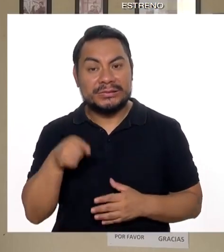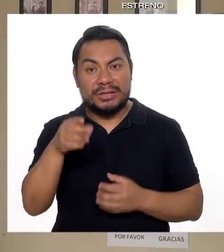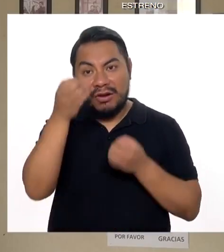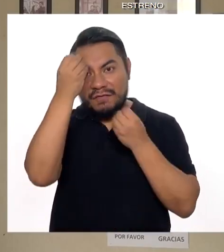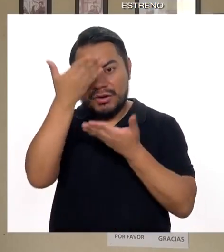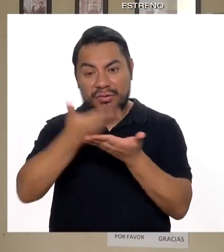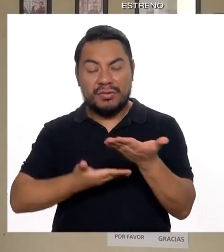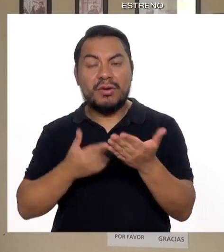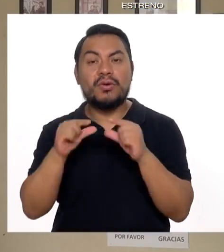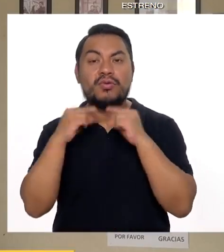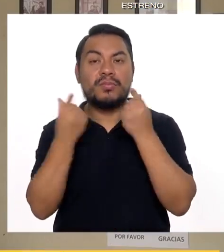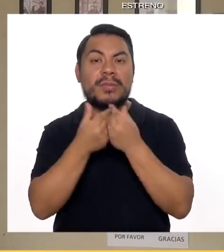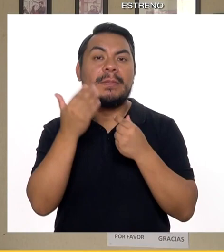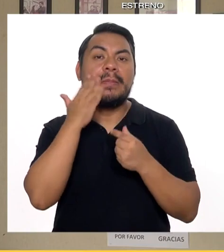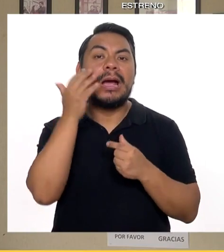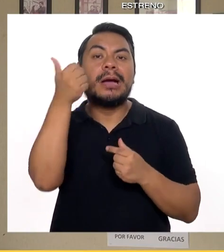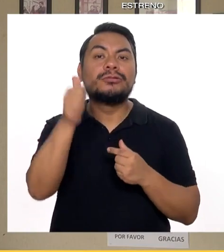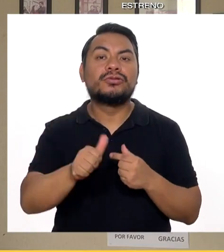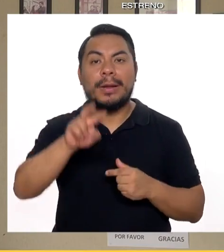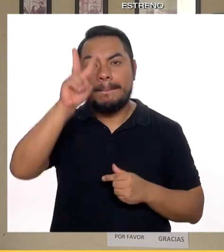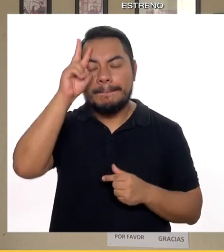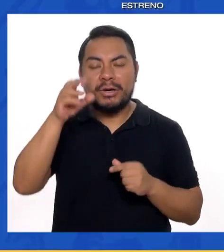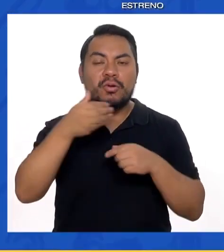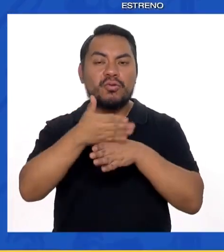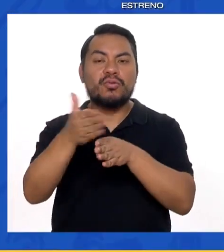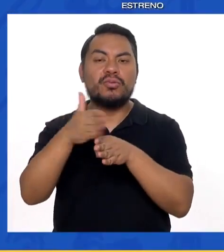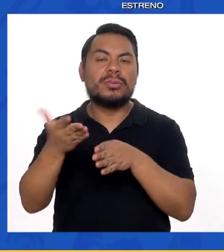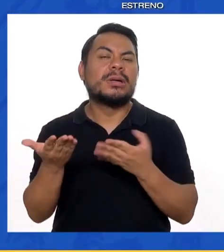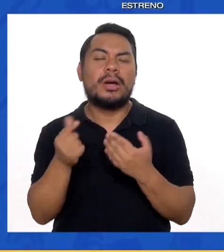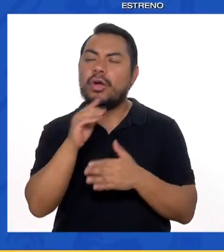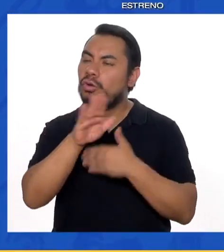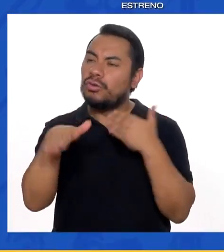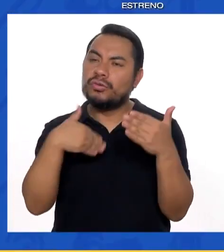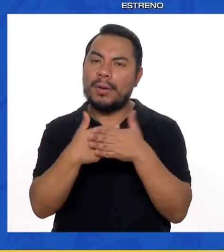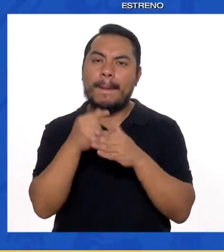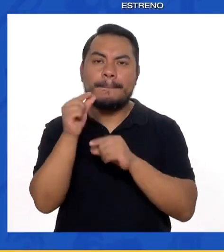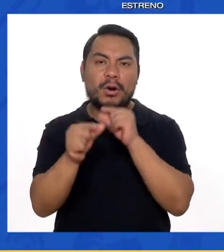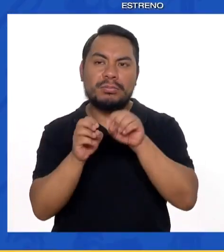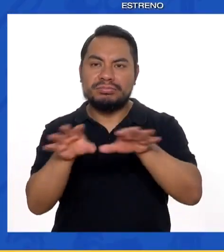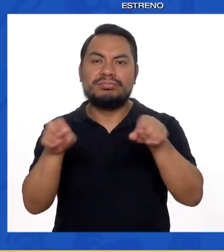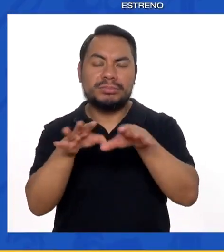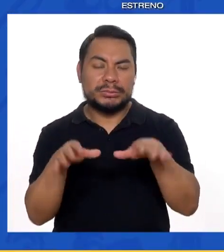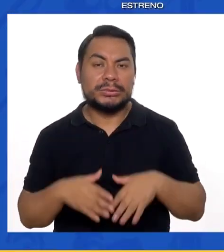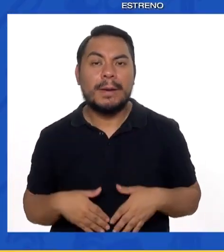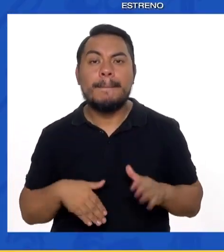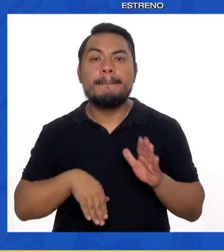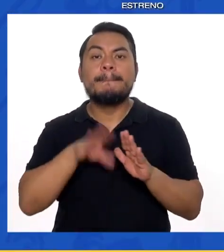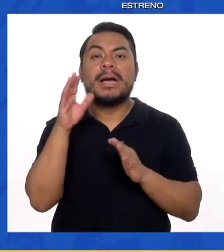El contenido que se comparte en el grupo Mamás Azules del Perú es de todo un poco, pero más que